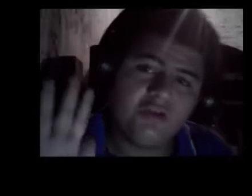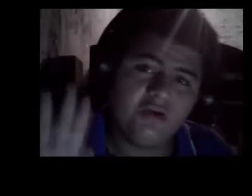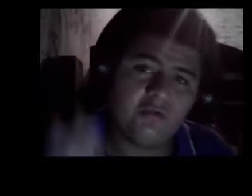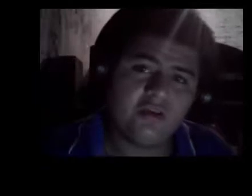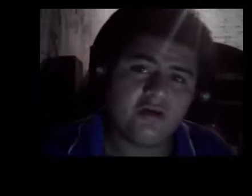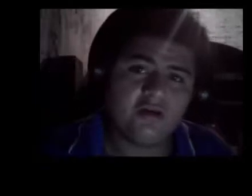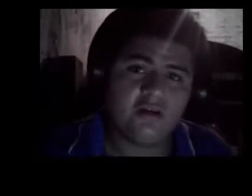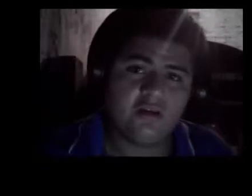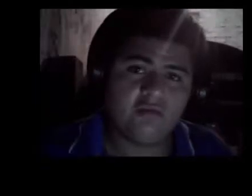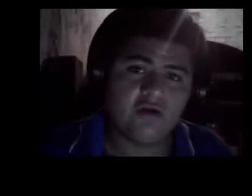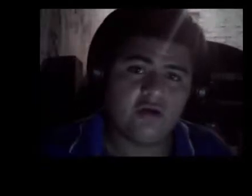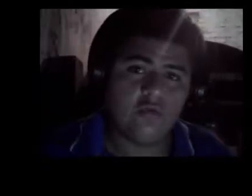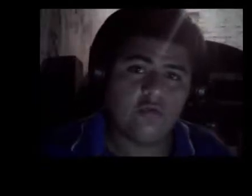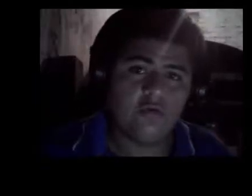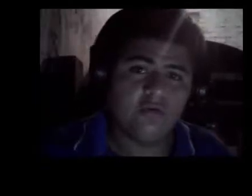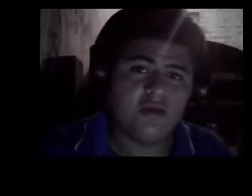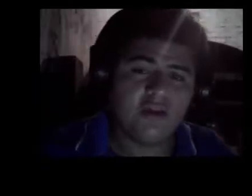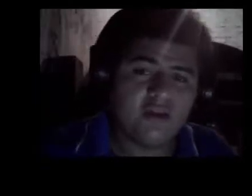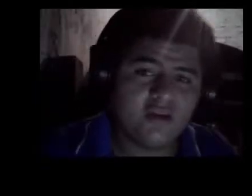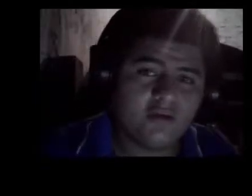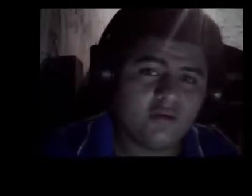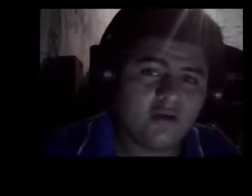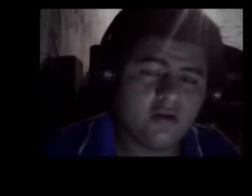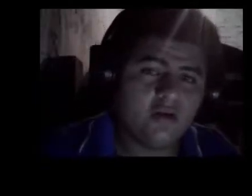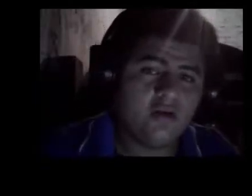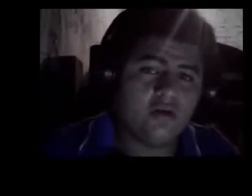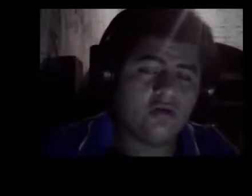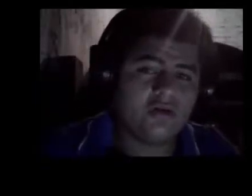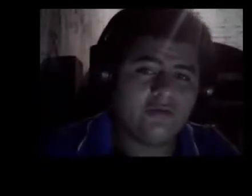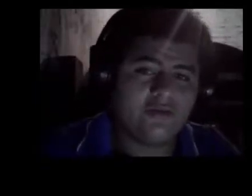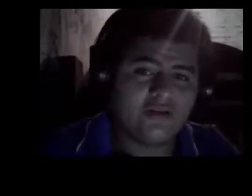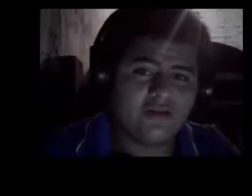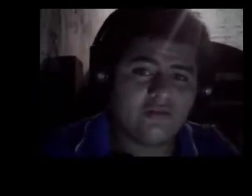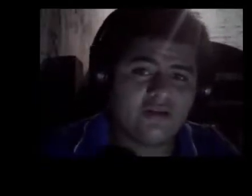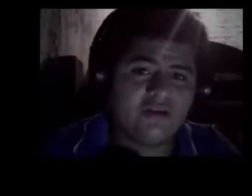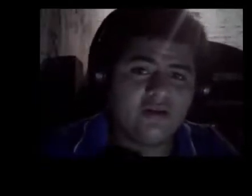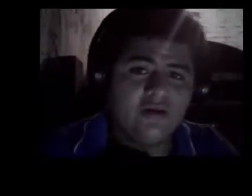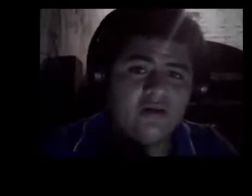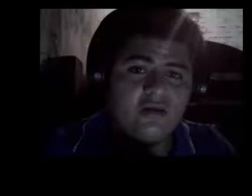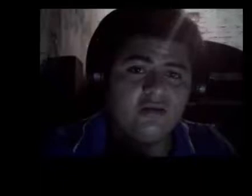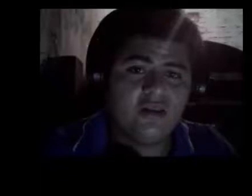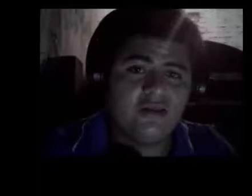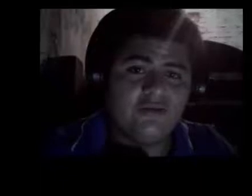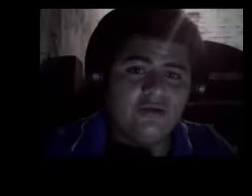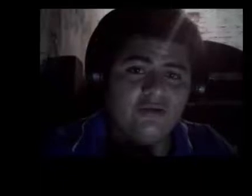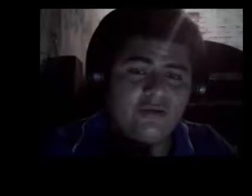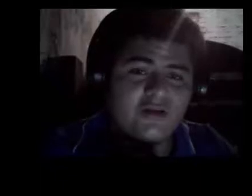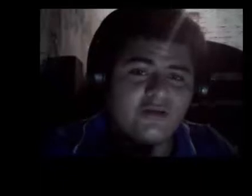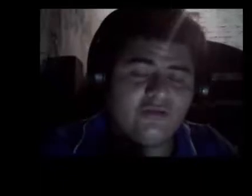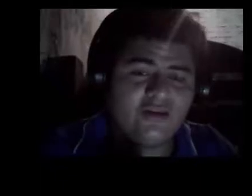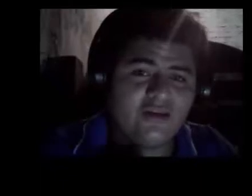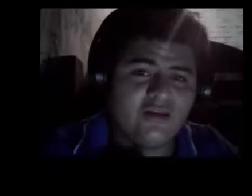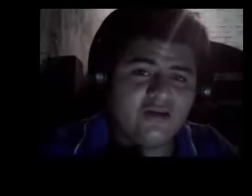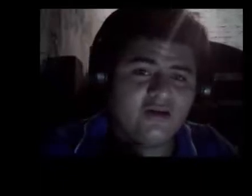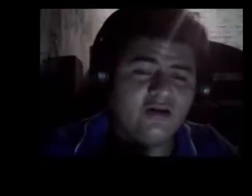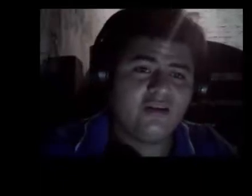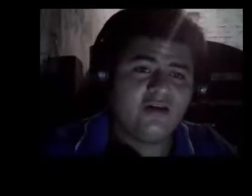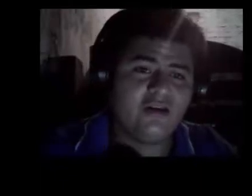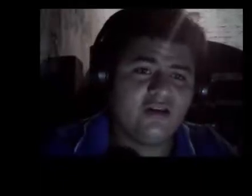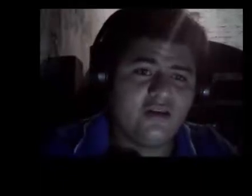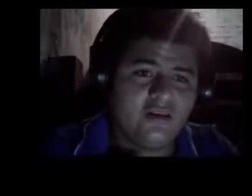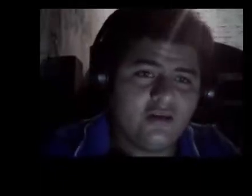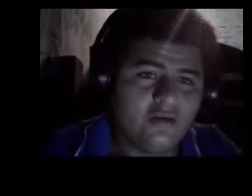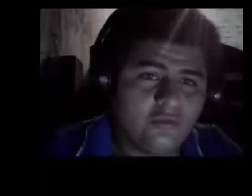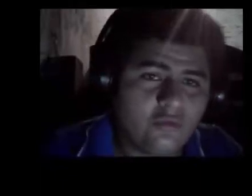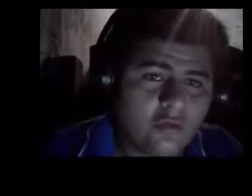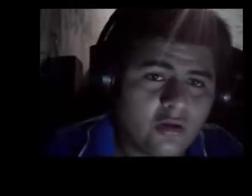Hola, buenas, ¿cómo están, gente? Estamos acá en un nuevo video para el canal. Estamos aquí en otra video reacción más. Bueno, voy a reaccionar a este